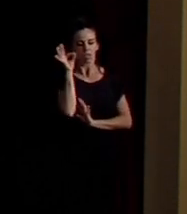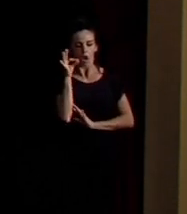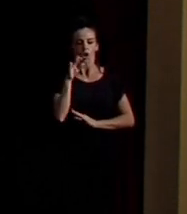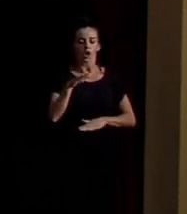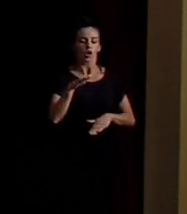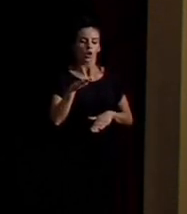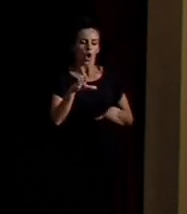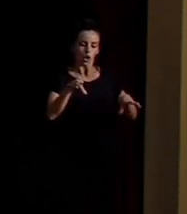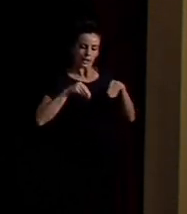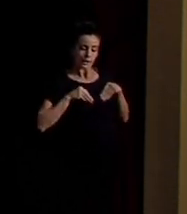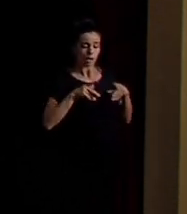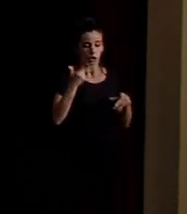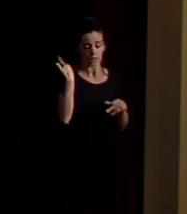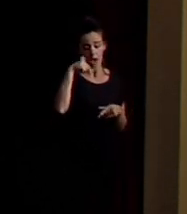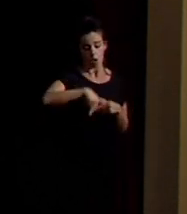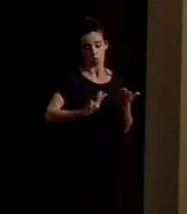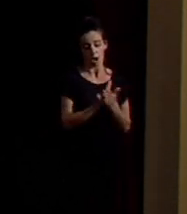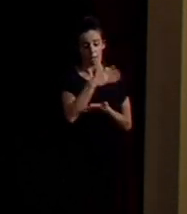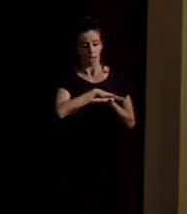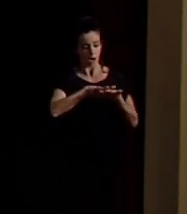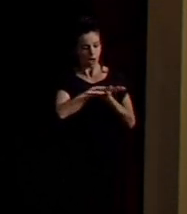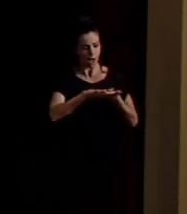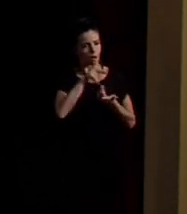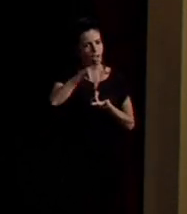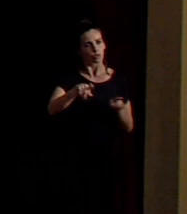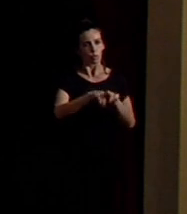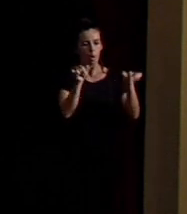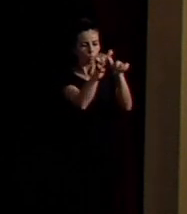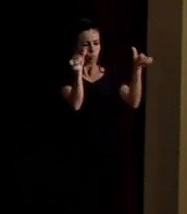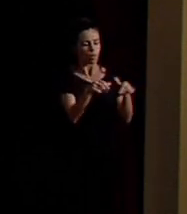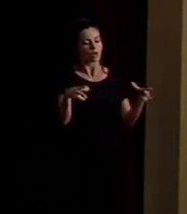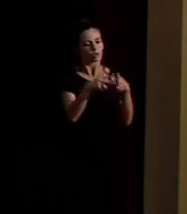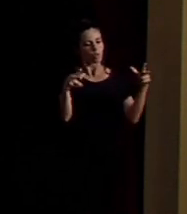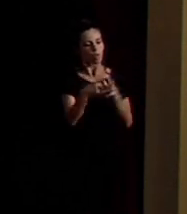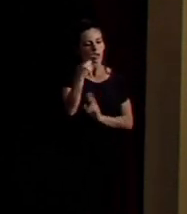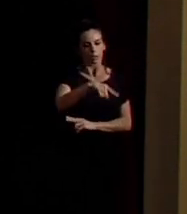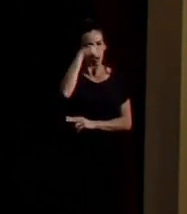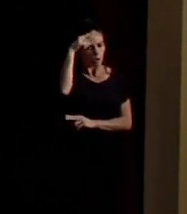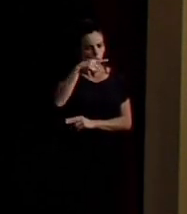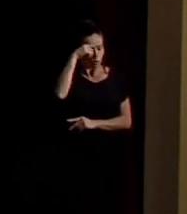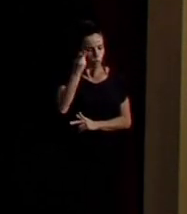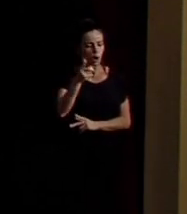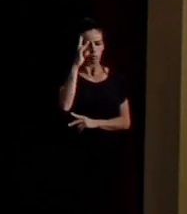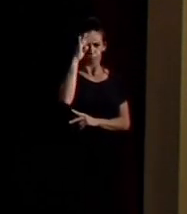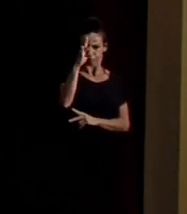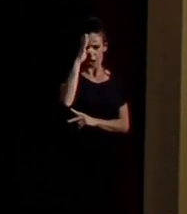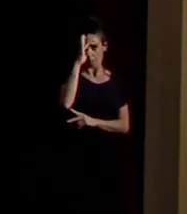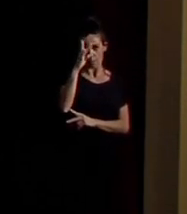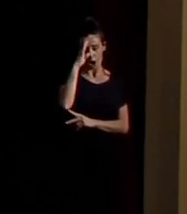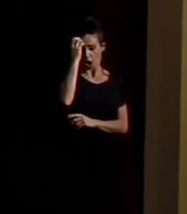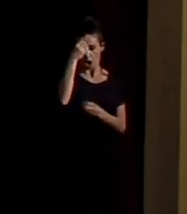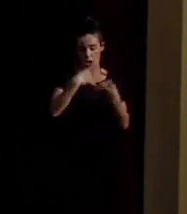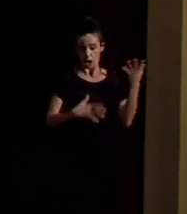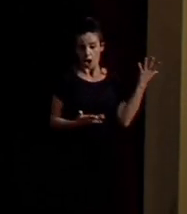las que ya se ha hablado aquí esta mañana, configuran un modelo de sociedad y una cultura, incluso un imaginario, donde